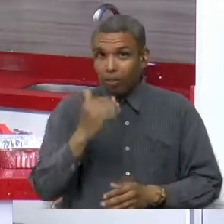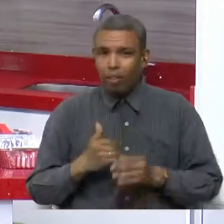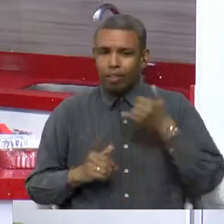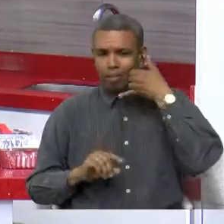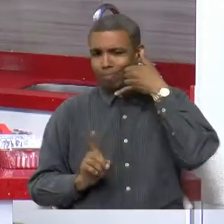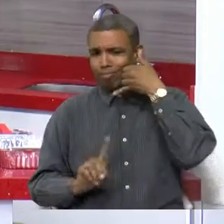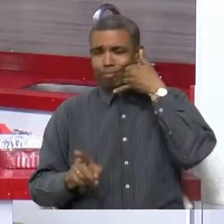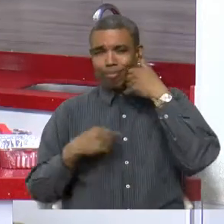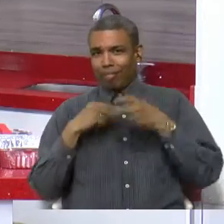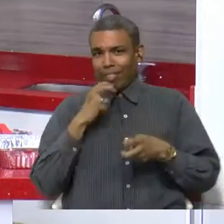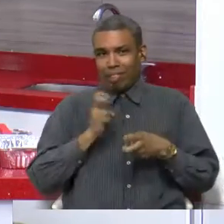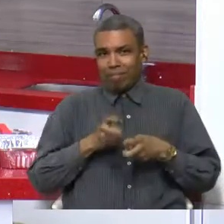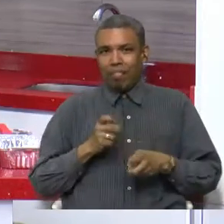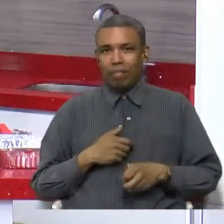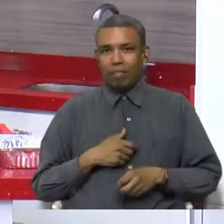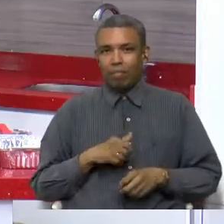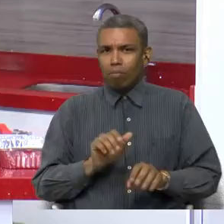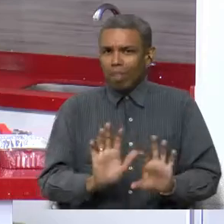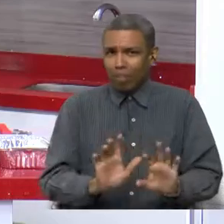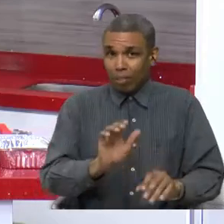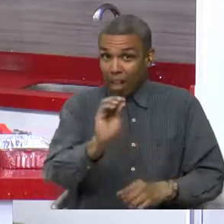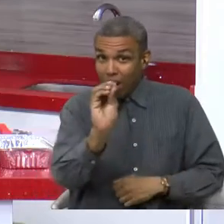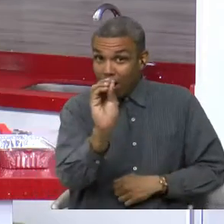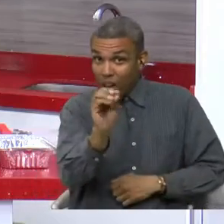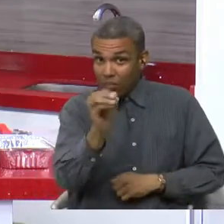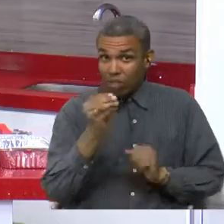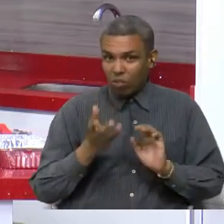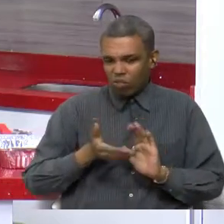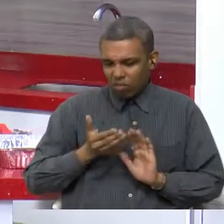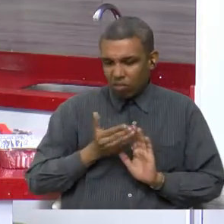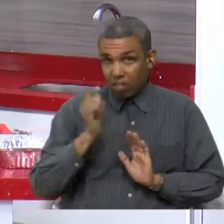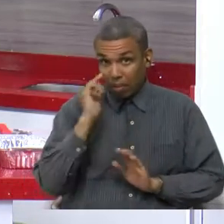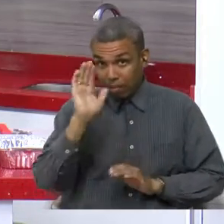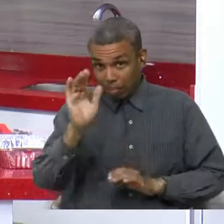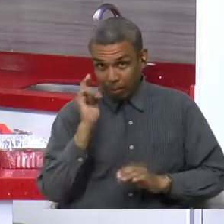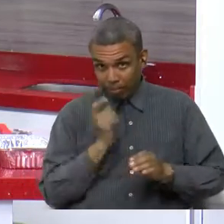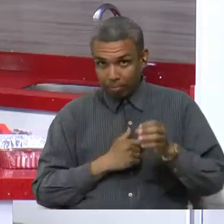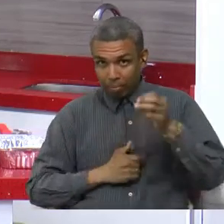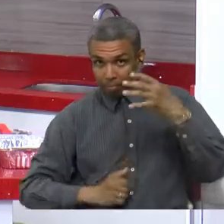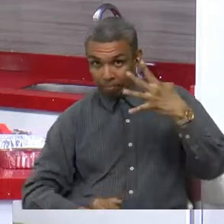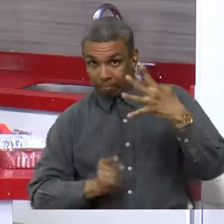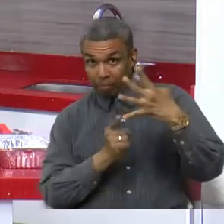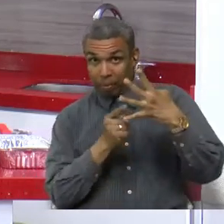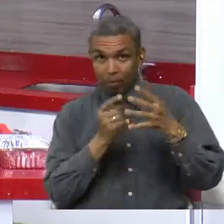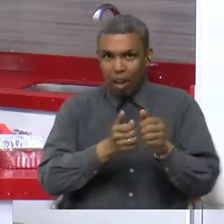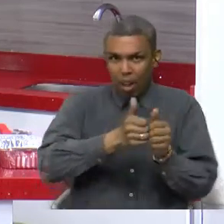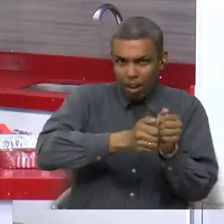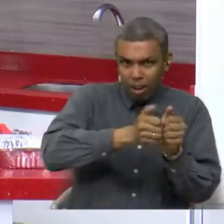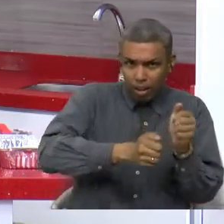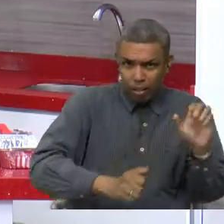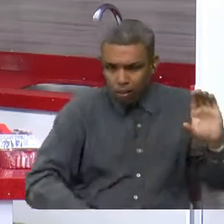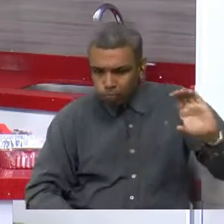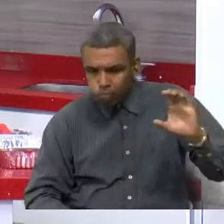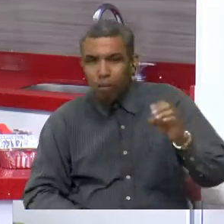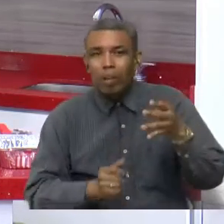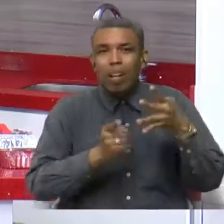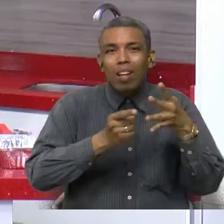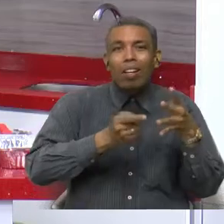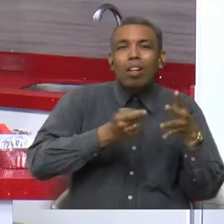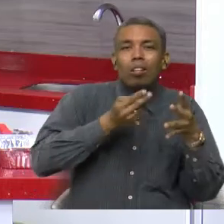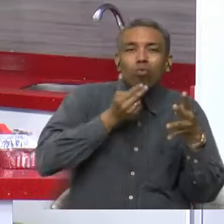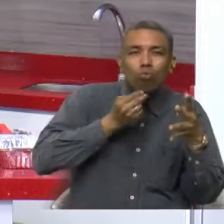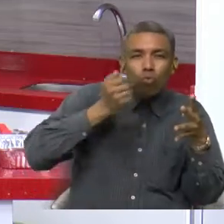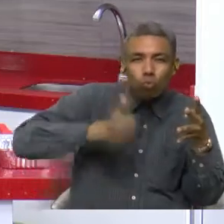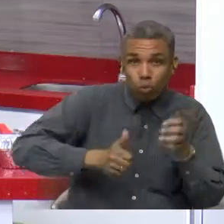que empiece y es muy sencillo. Cuatro ingredientes básicos: la crema de leche, leche condensada, limón y galleta